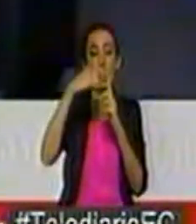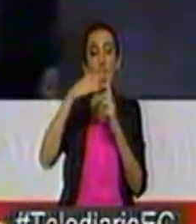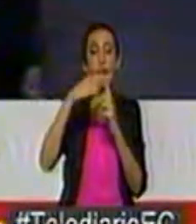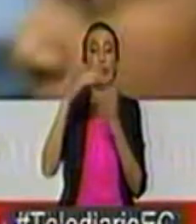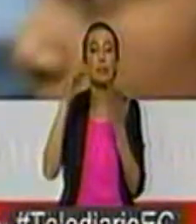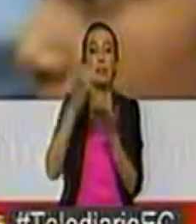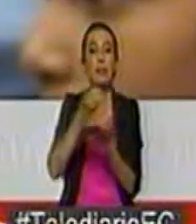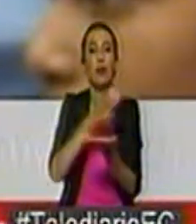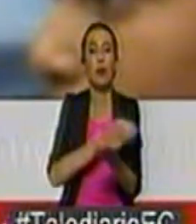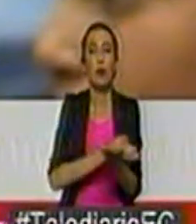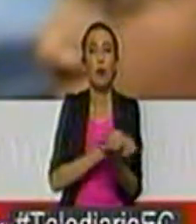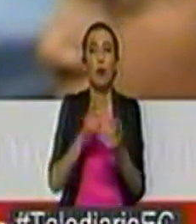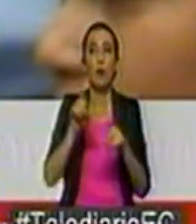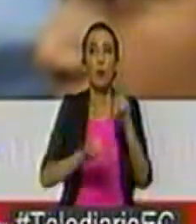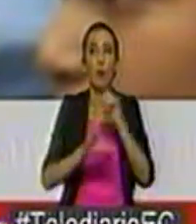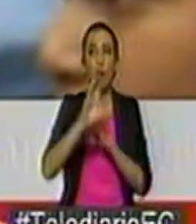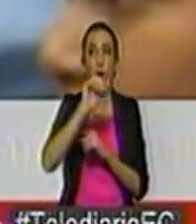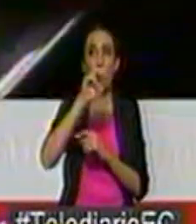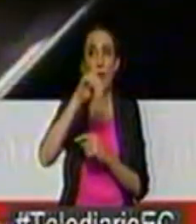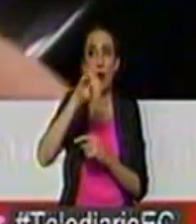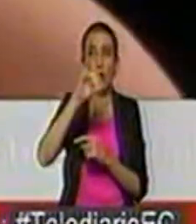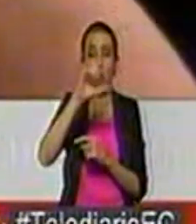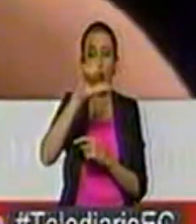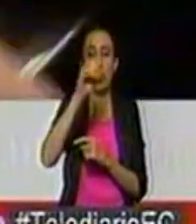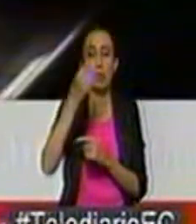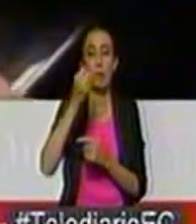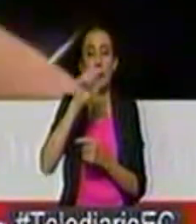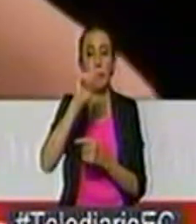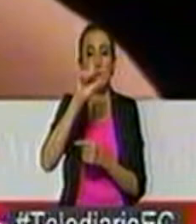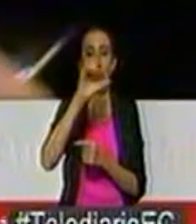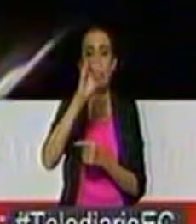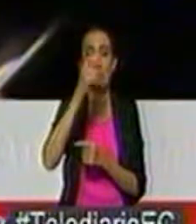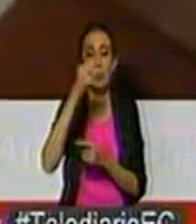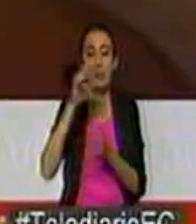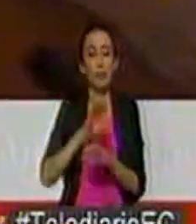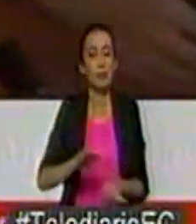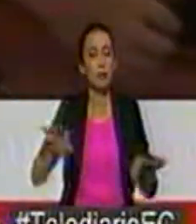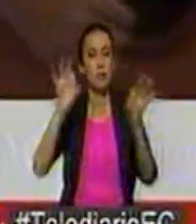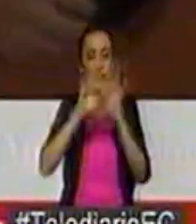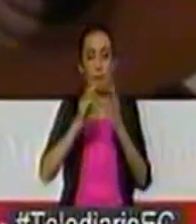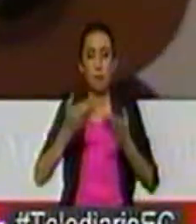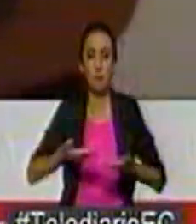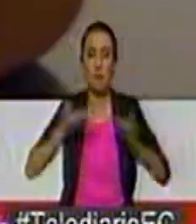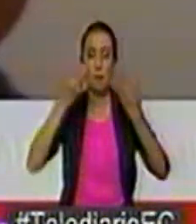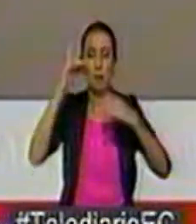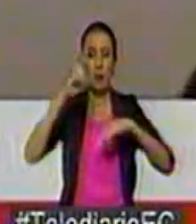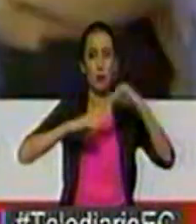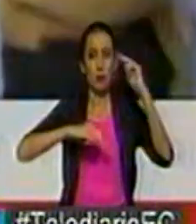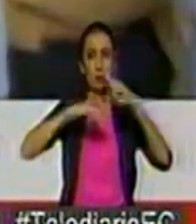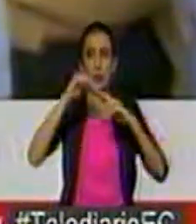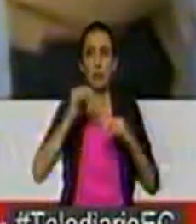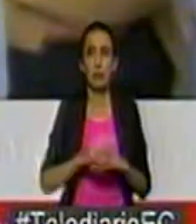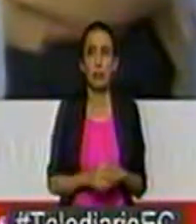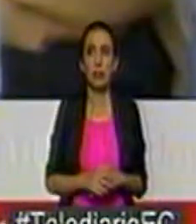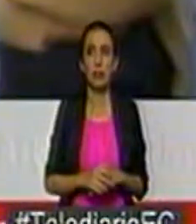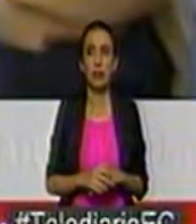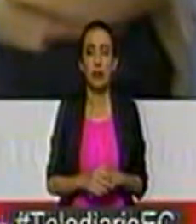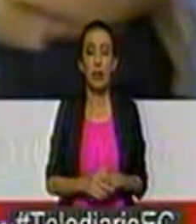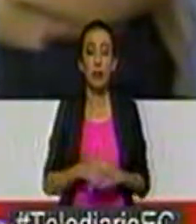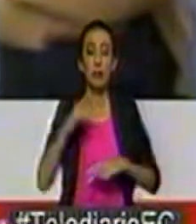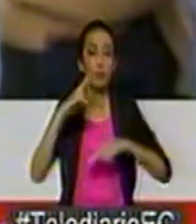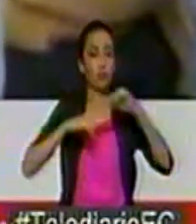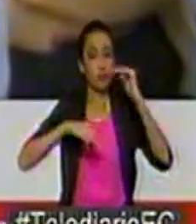bachillerato. Camilo Salinas, gobernador de Los Ríos, destacó la importancia de esta obra para los jóvenes. Son obras